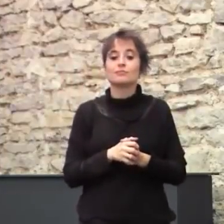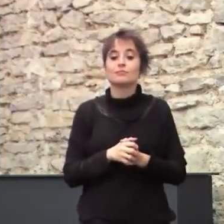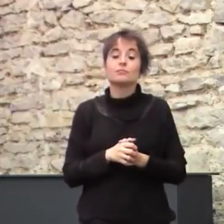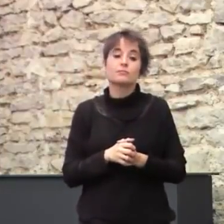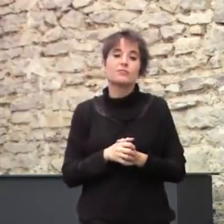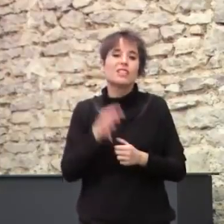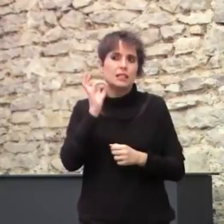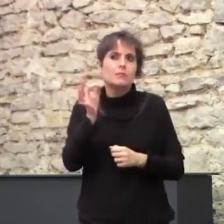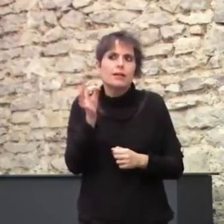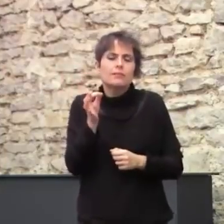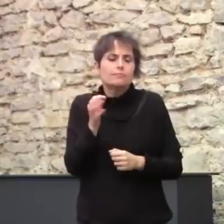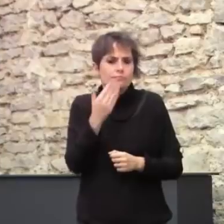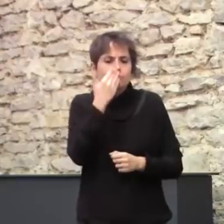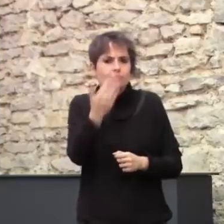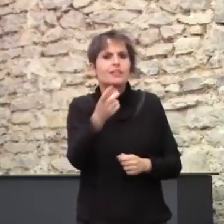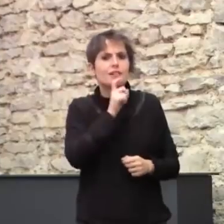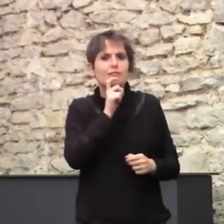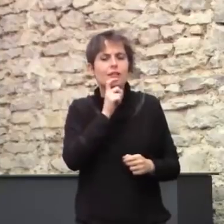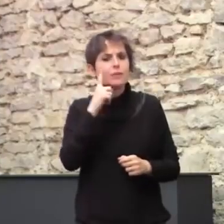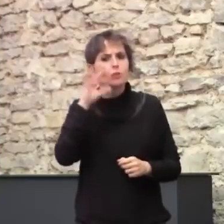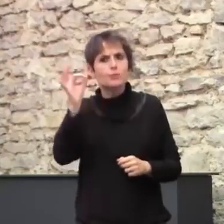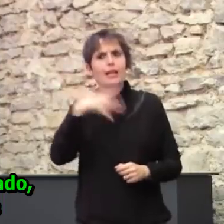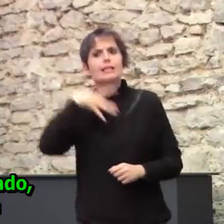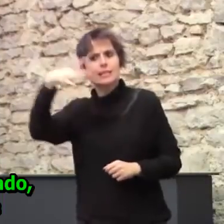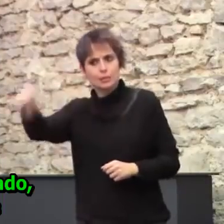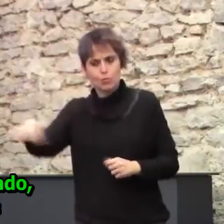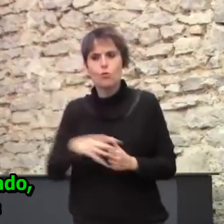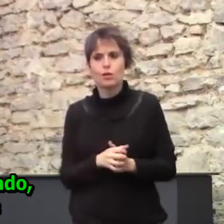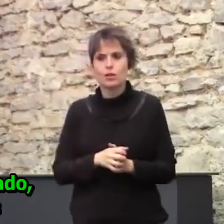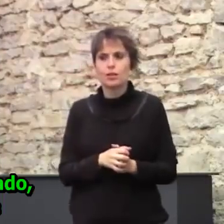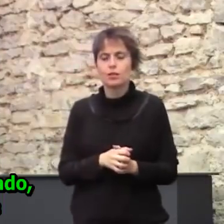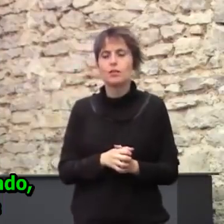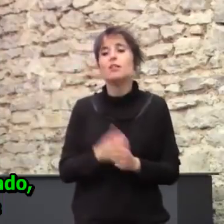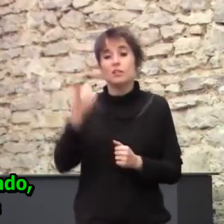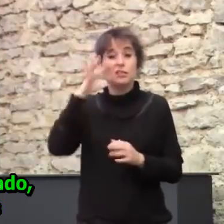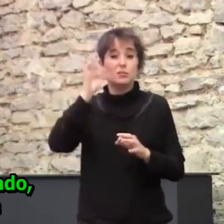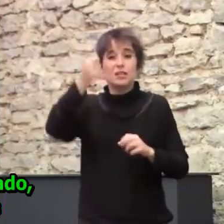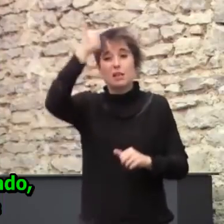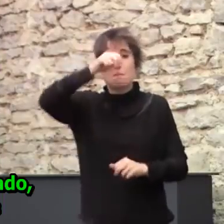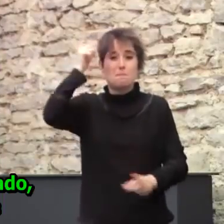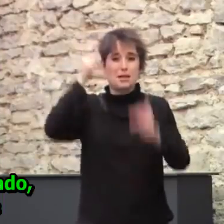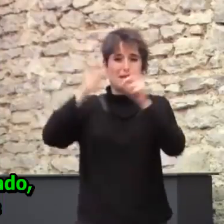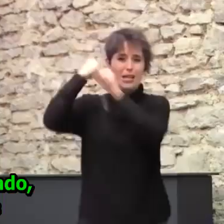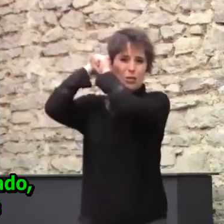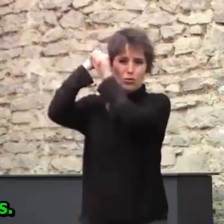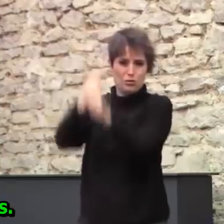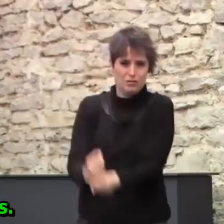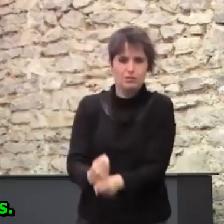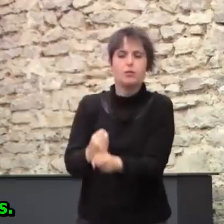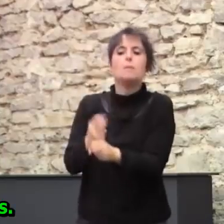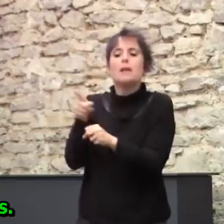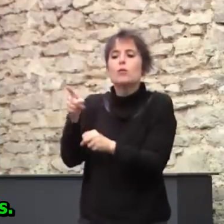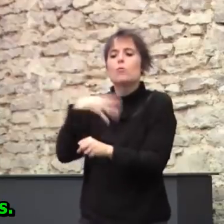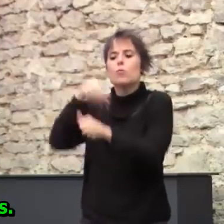Y pese a lo difícil, pues yo creo que sí que se puede. Sí que son muchos siglos de patriarcado, pero también hay muchas formas, ¿no?,